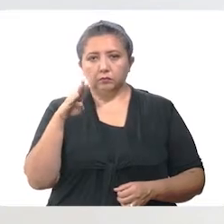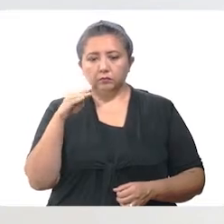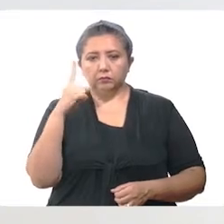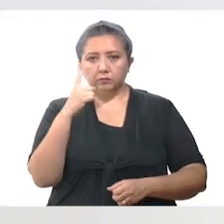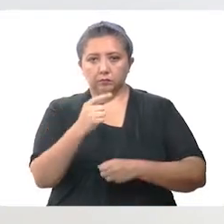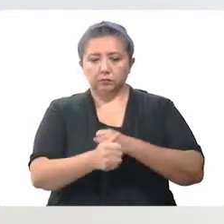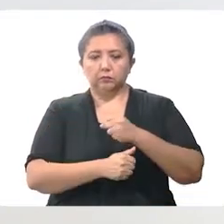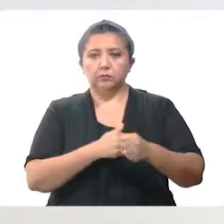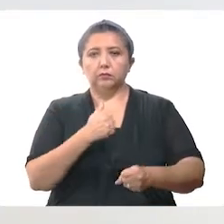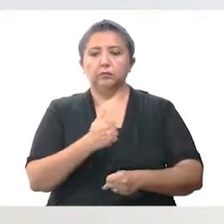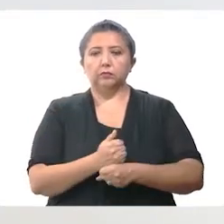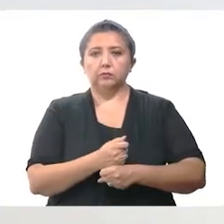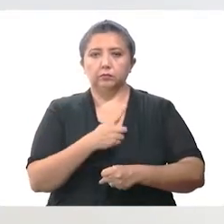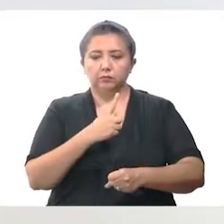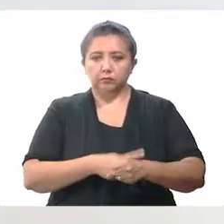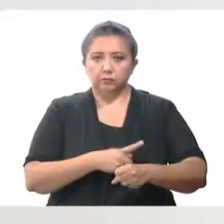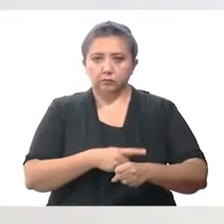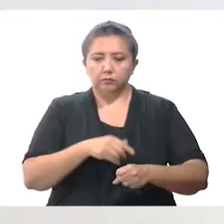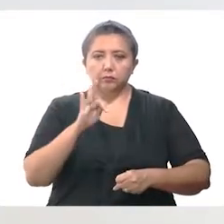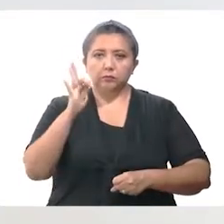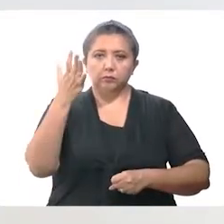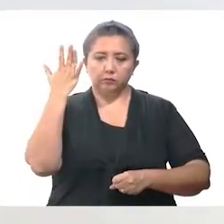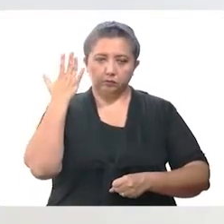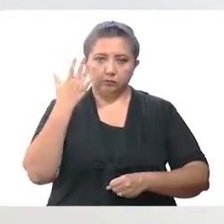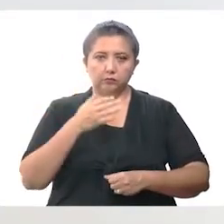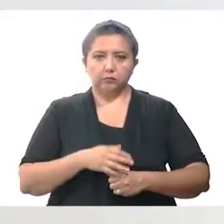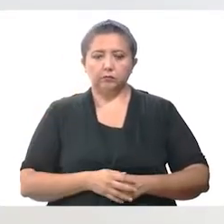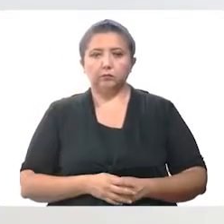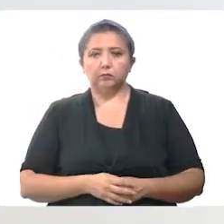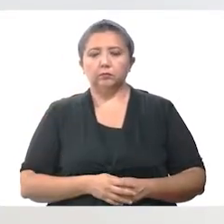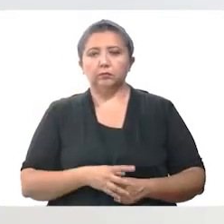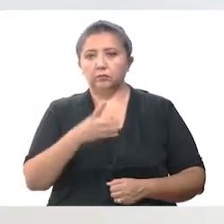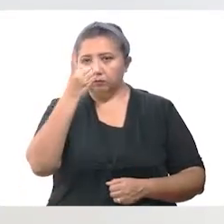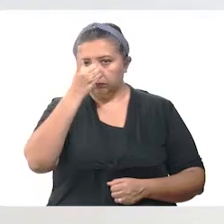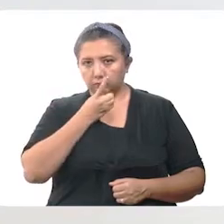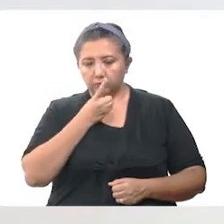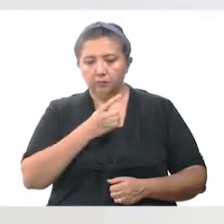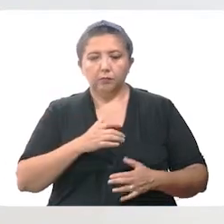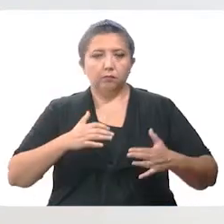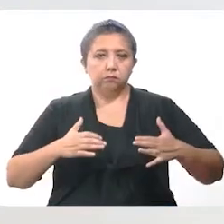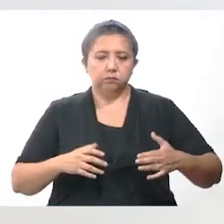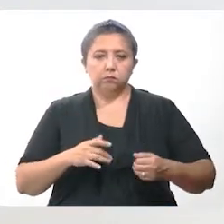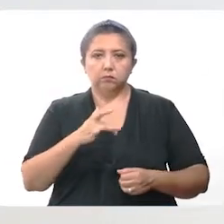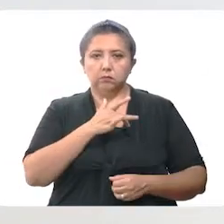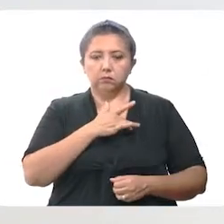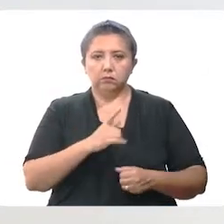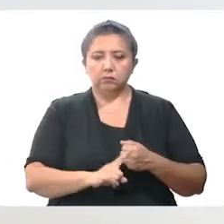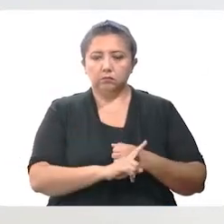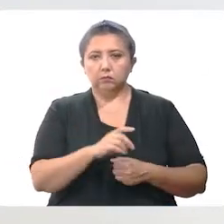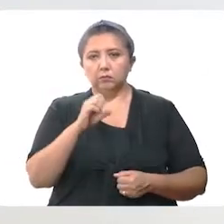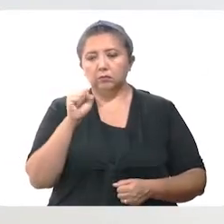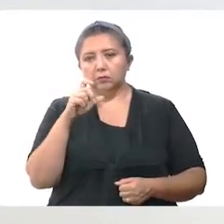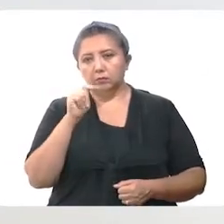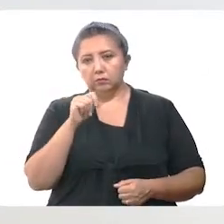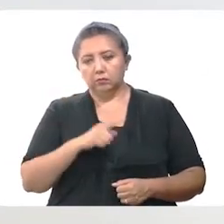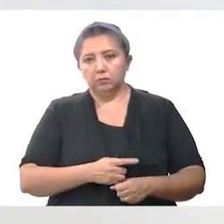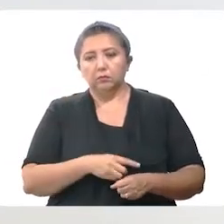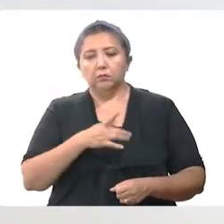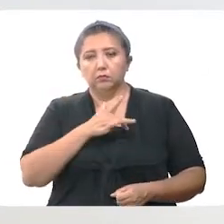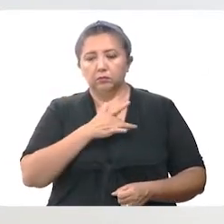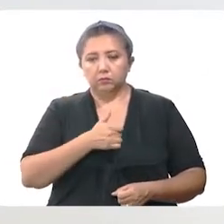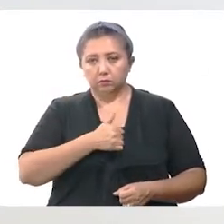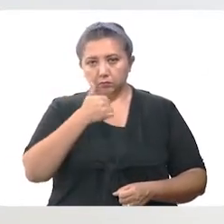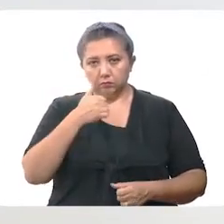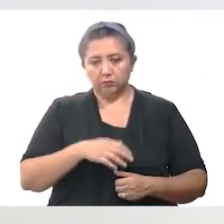a 91 años. Sus principales enfermedades fueron diabetes, obesidad, cardiopatía, hepatopatía e